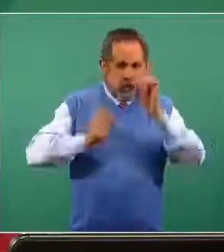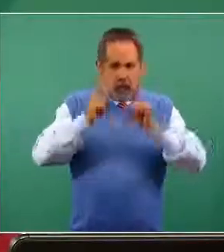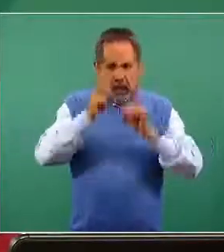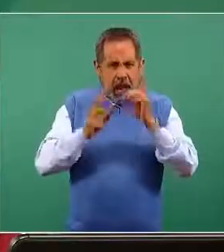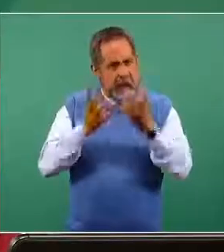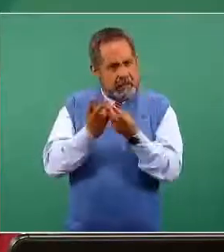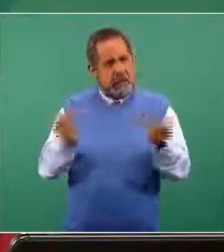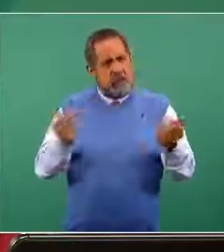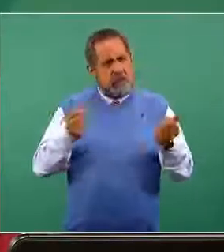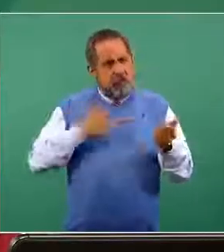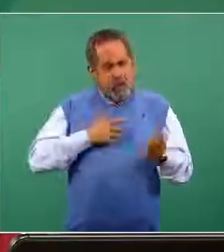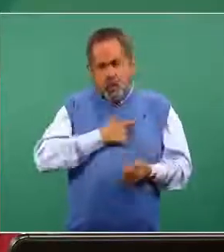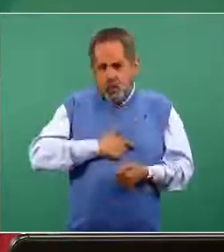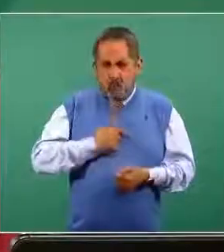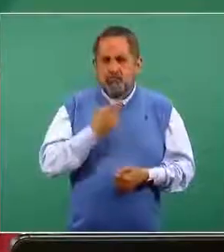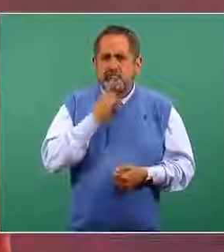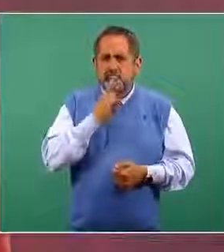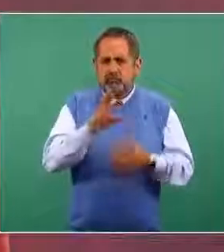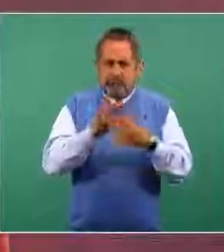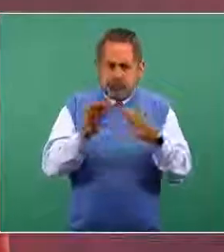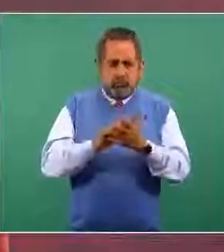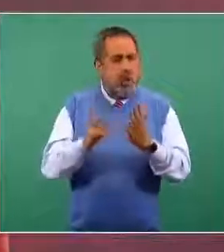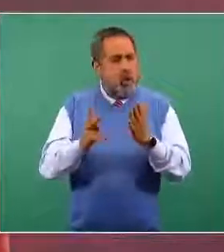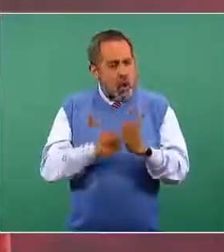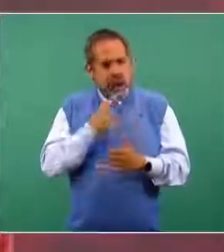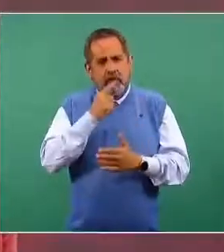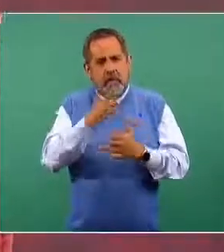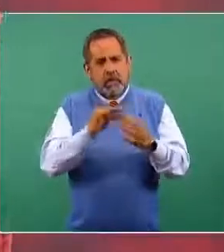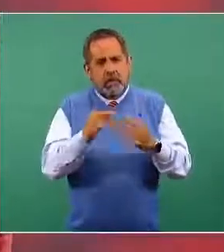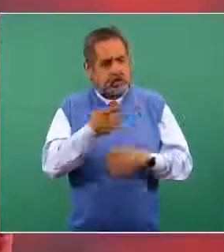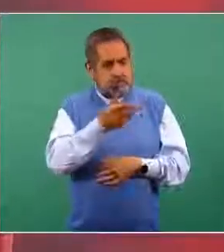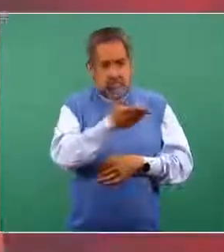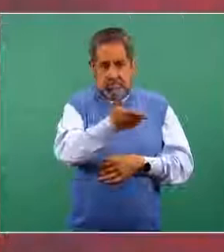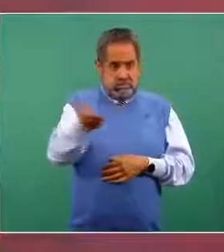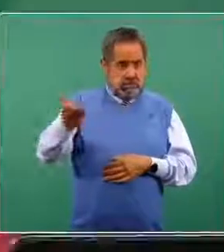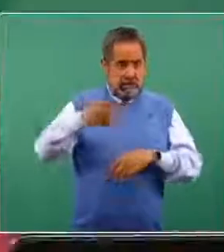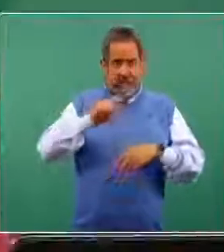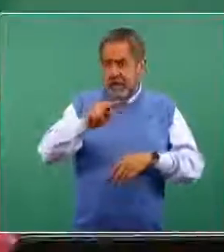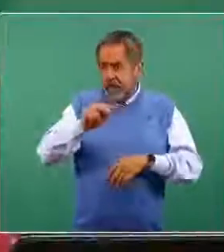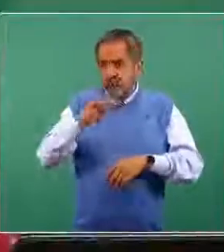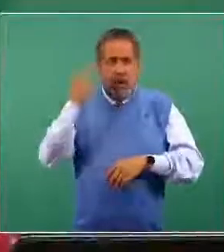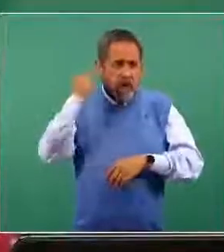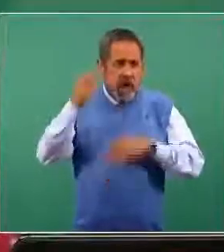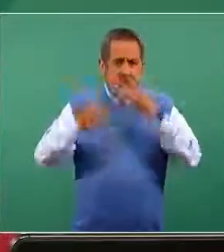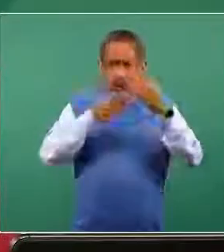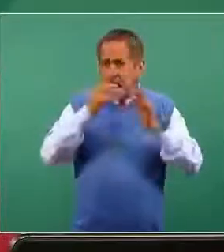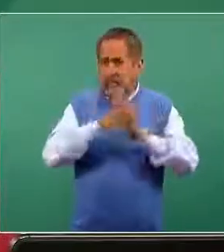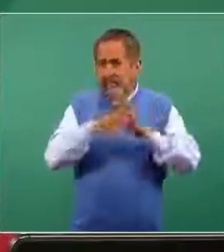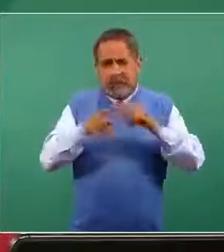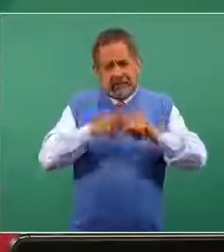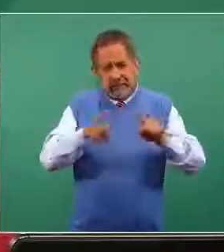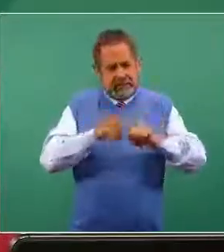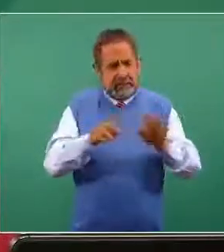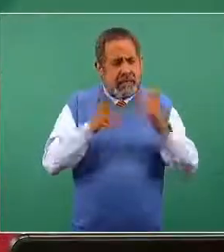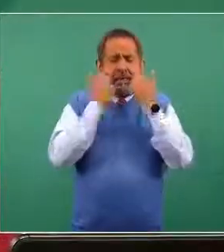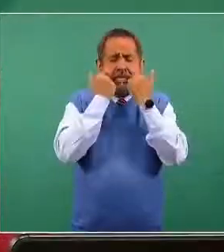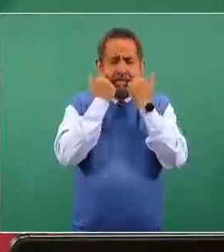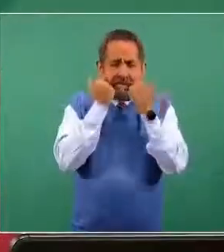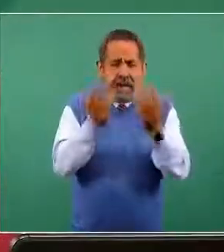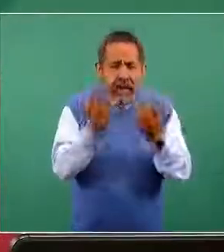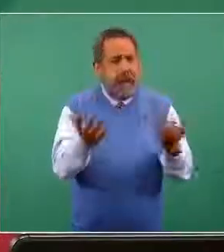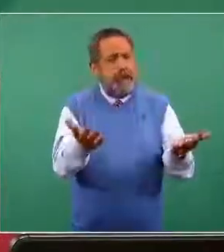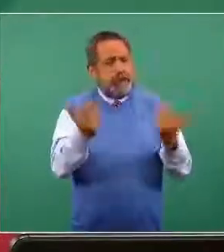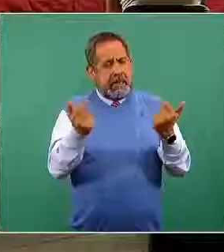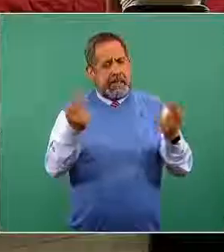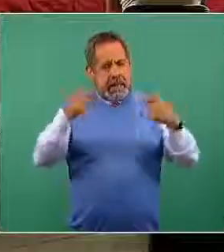muy gustosos de aclarar cualquier duda. Invitamos nuevamente a medios de televisión, de radio, de prensa, quien quiera, que